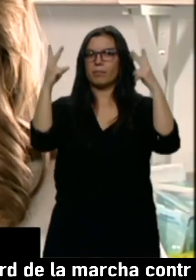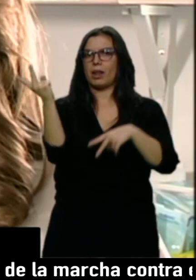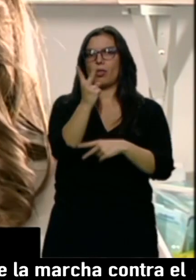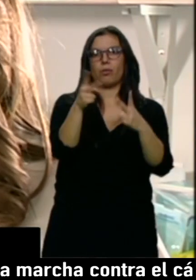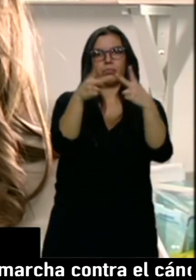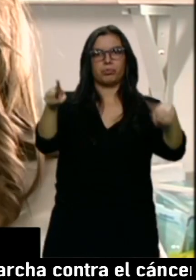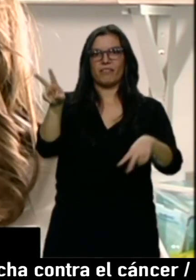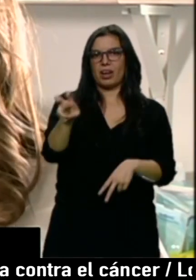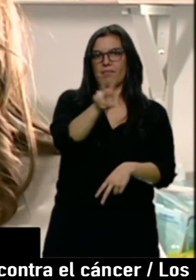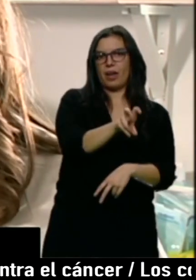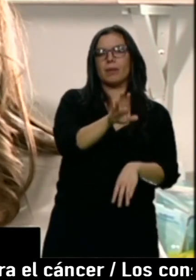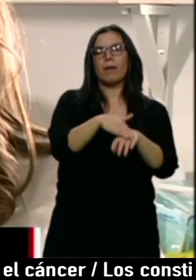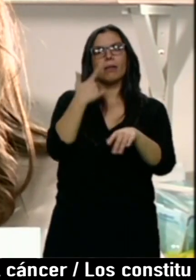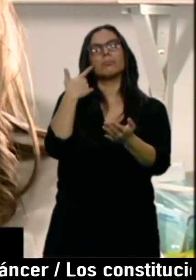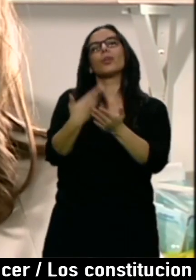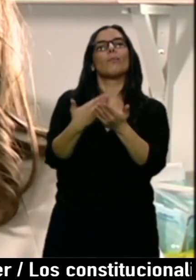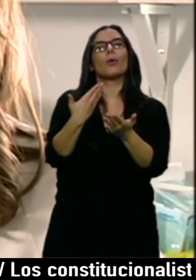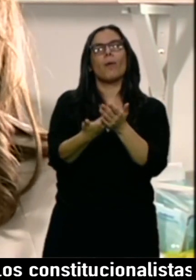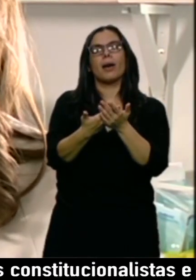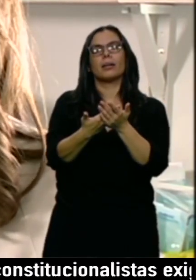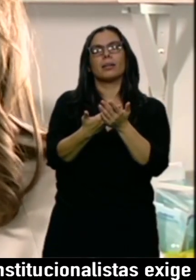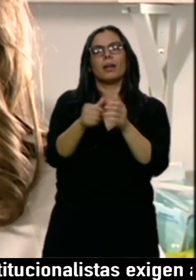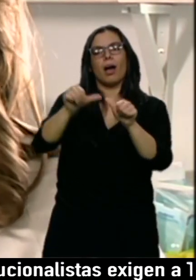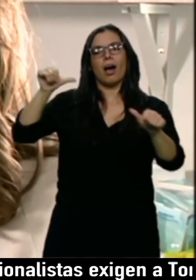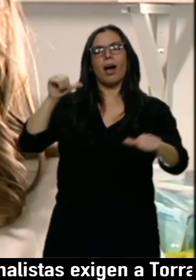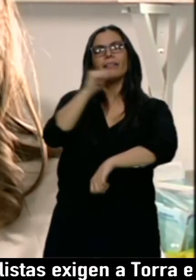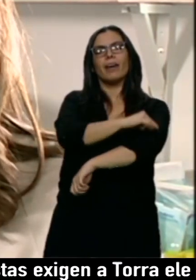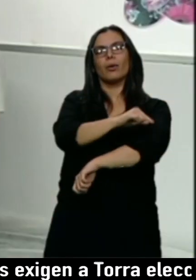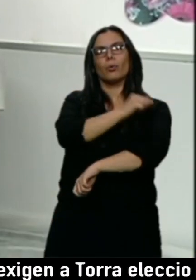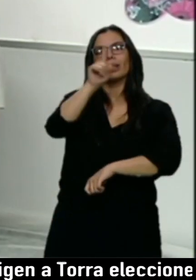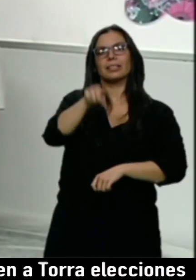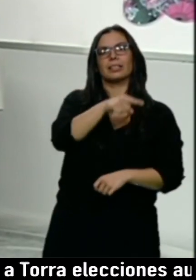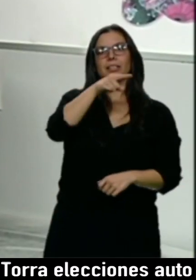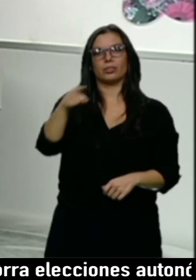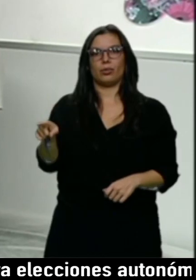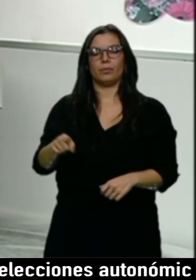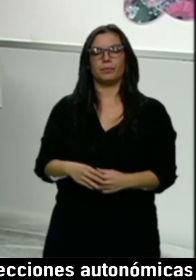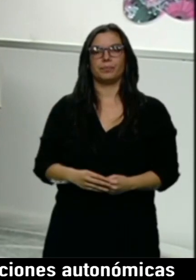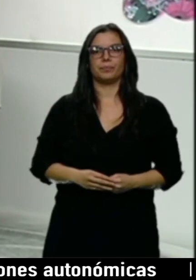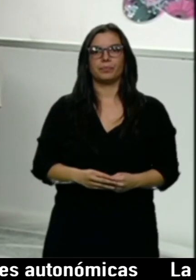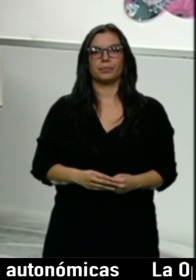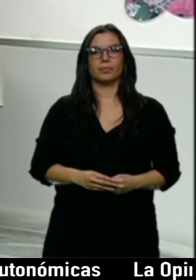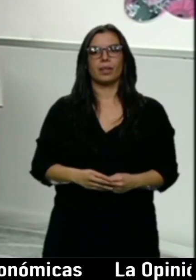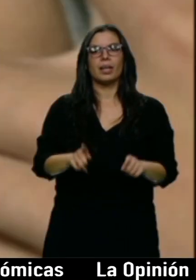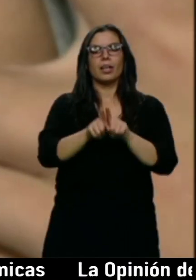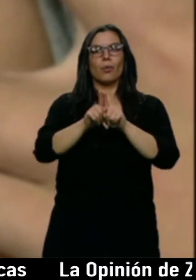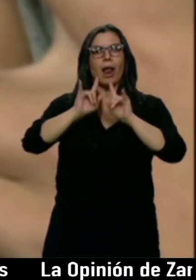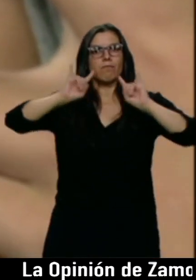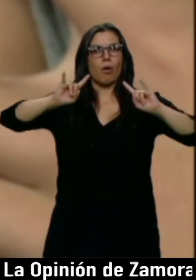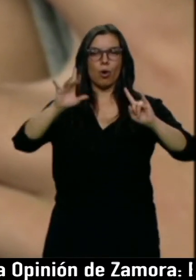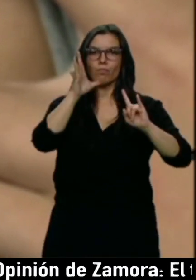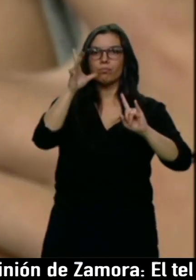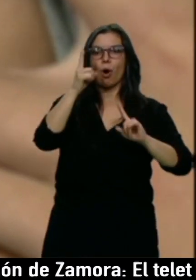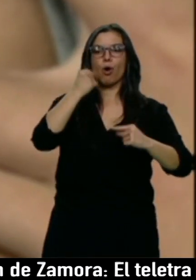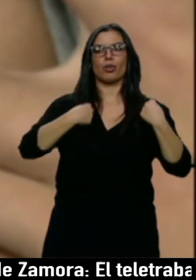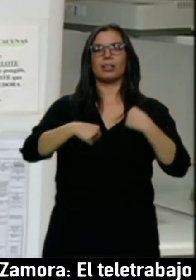para comprobar la cartilla vacunal, el calendario vacunal que él tiene puesto. No hay una alarma por sarampión. De hecho, el año pasado hubo apenas